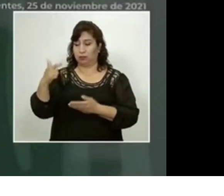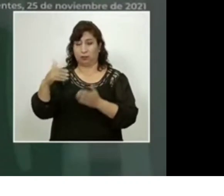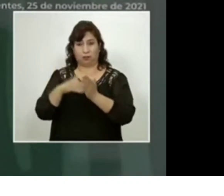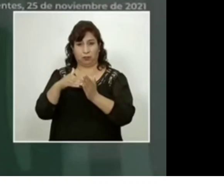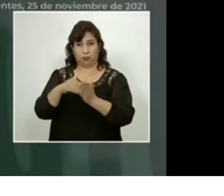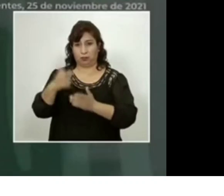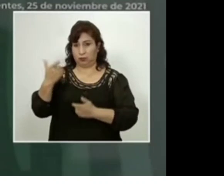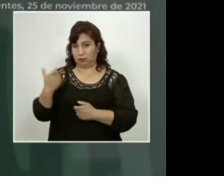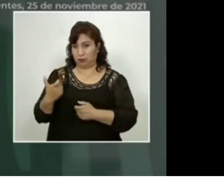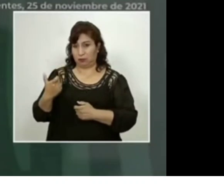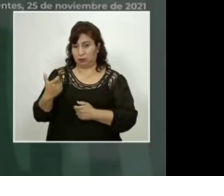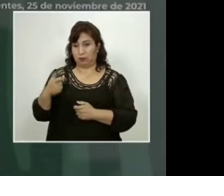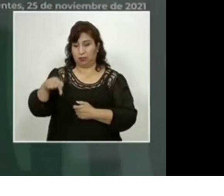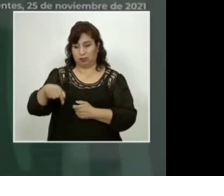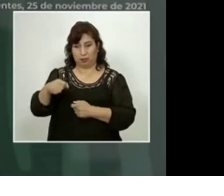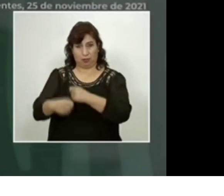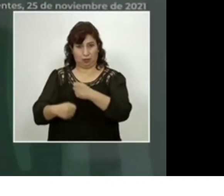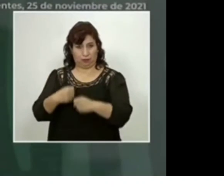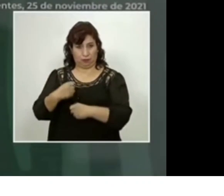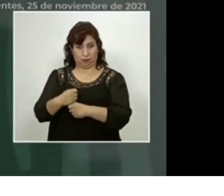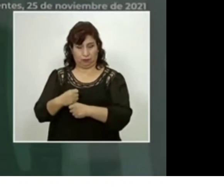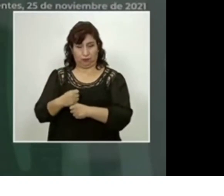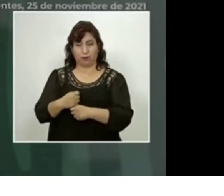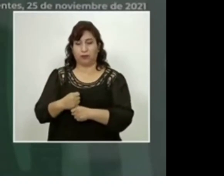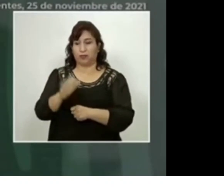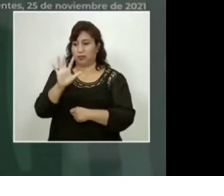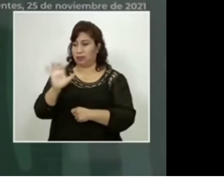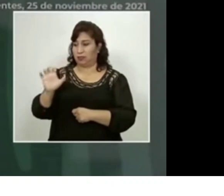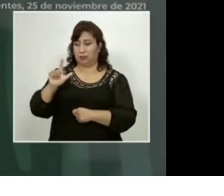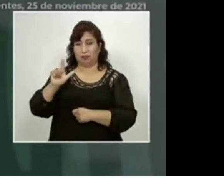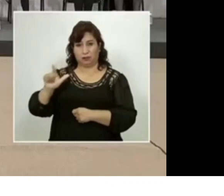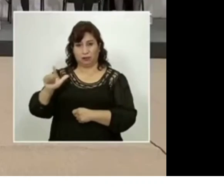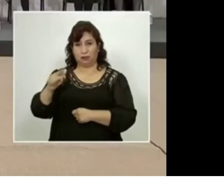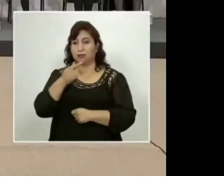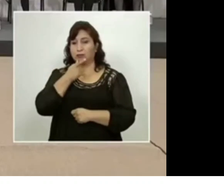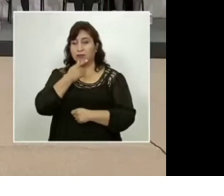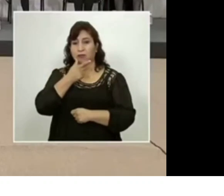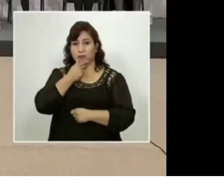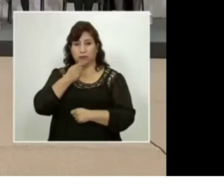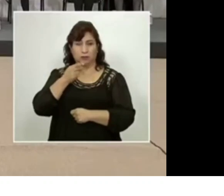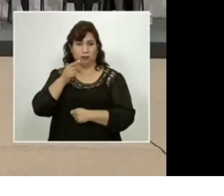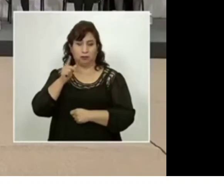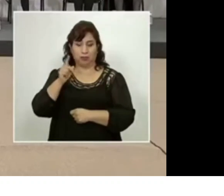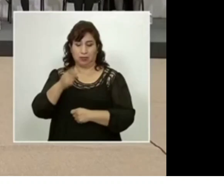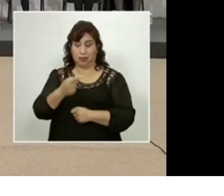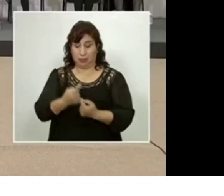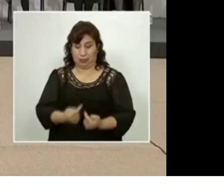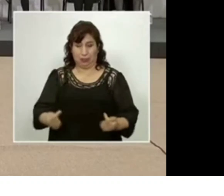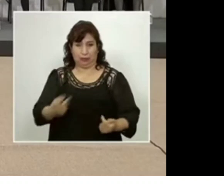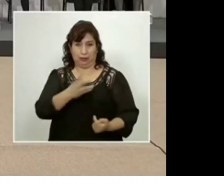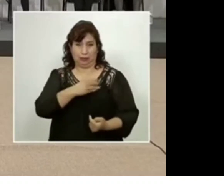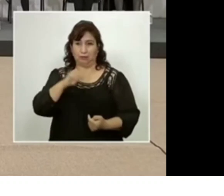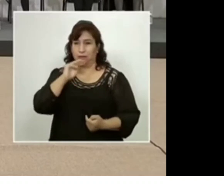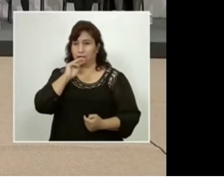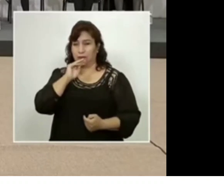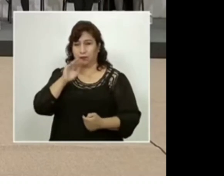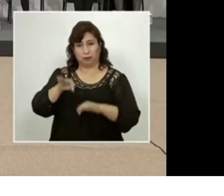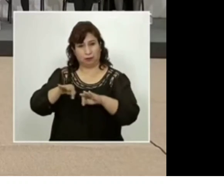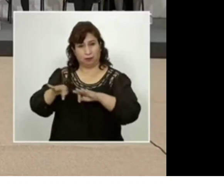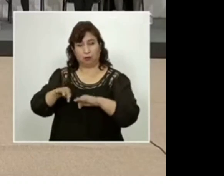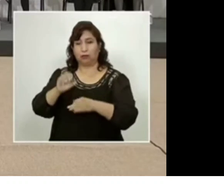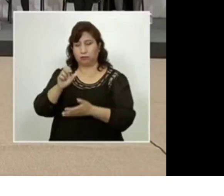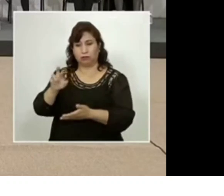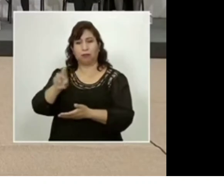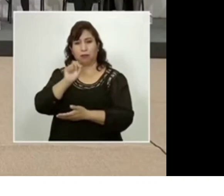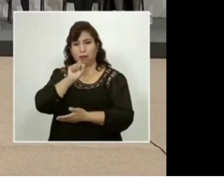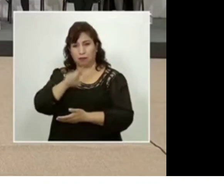de pesos en este año. 517 niñas y niños de madres trabajadoras también reciben este